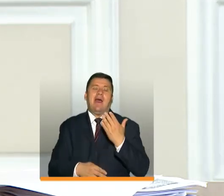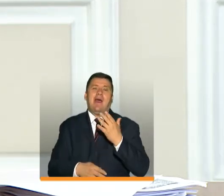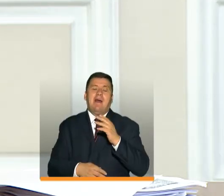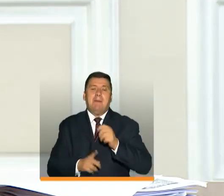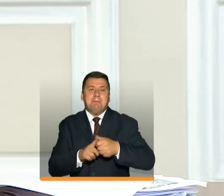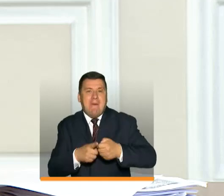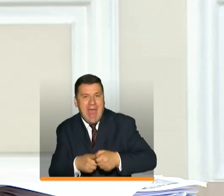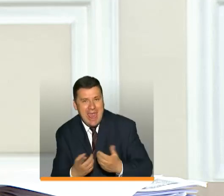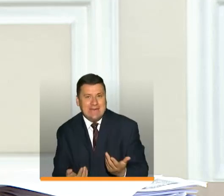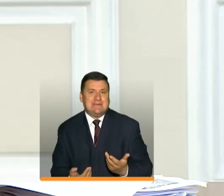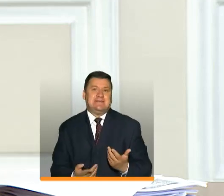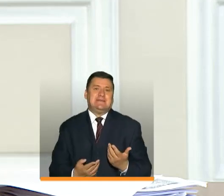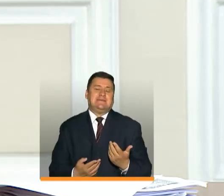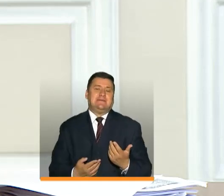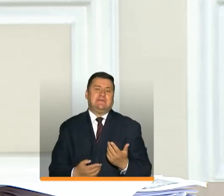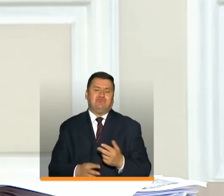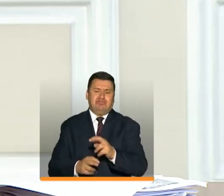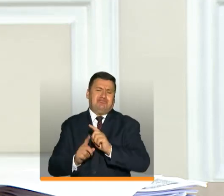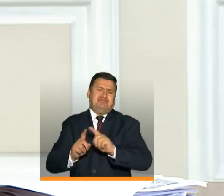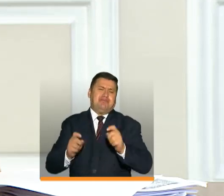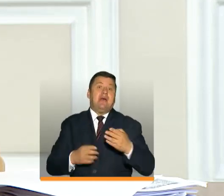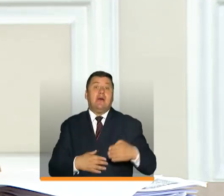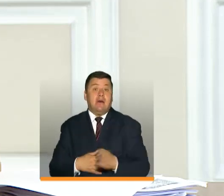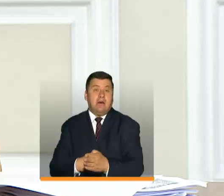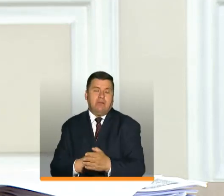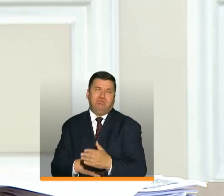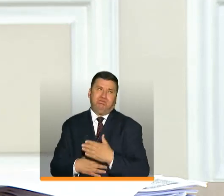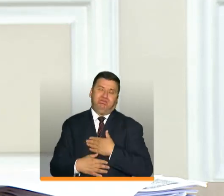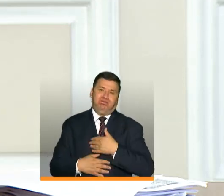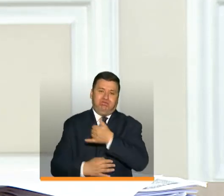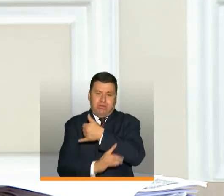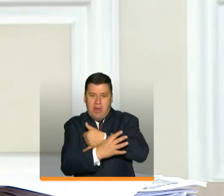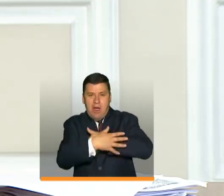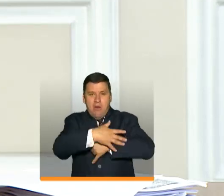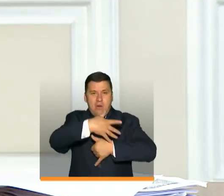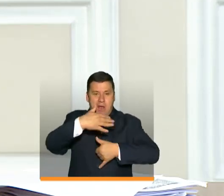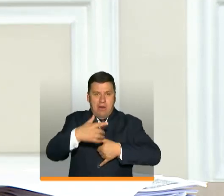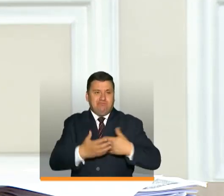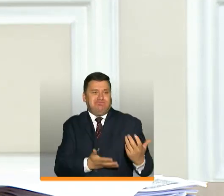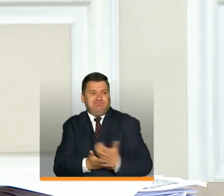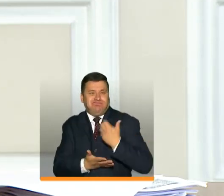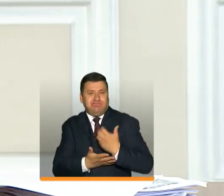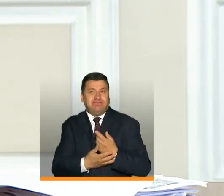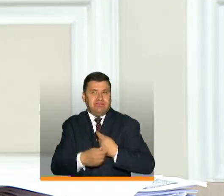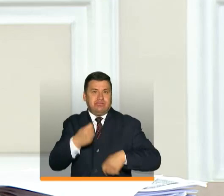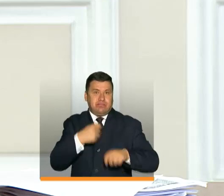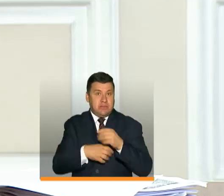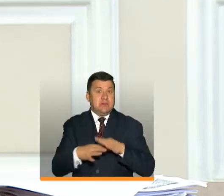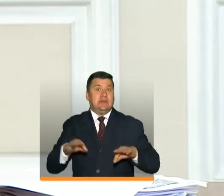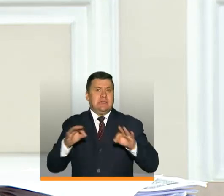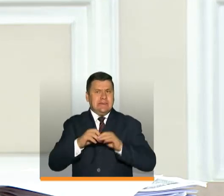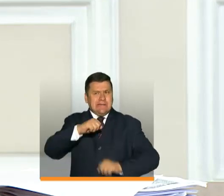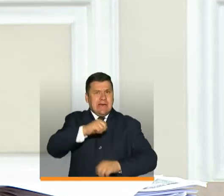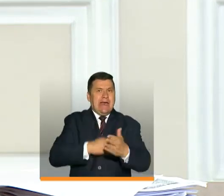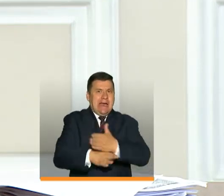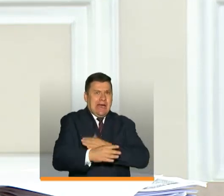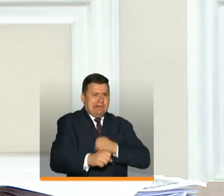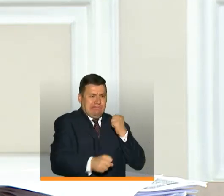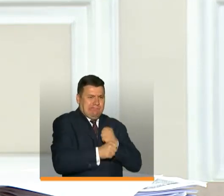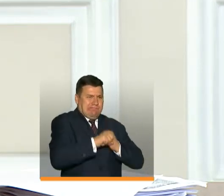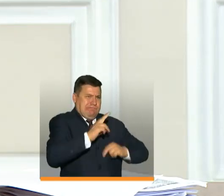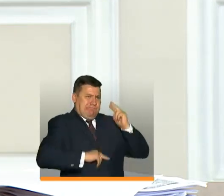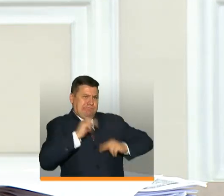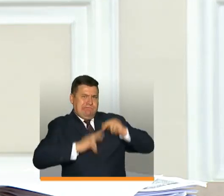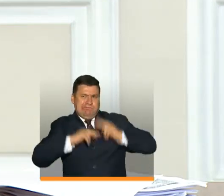cosa muy importante, la acuicultura y la pesca. Y de hecho, fíjese, presidente, tan importante que la infraestructura es porque también